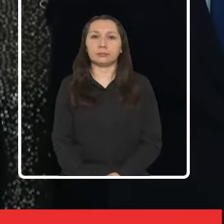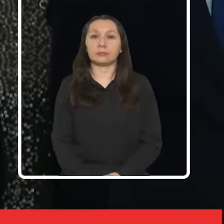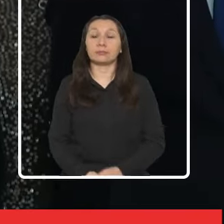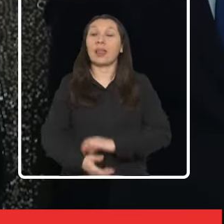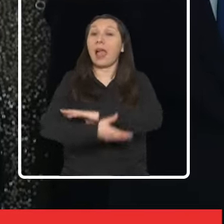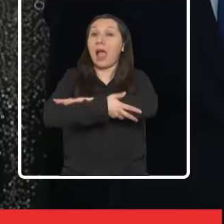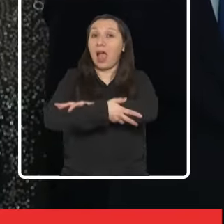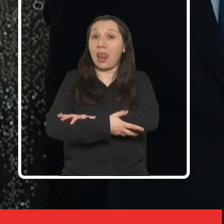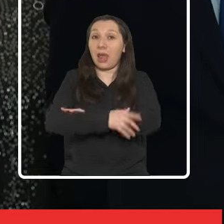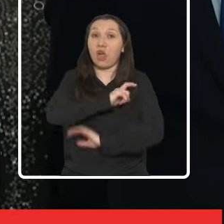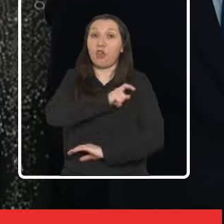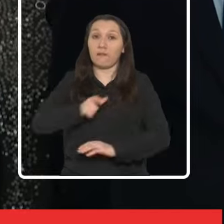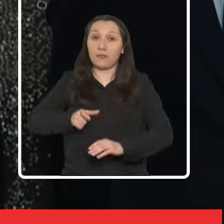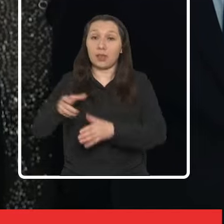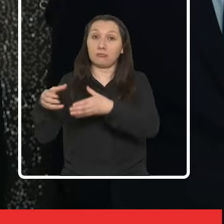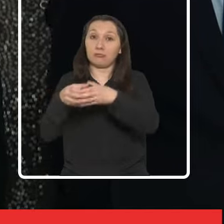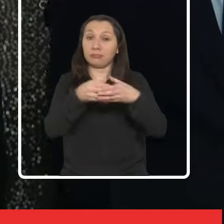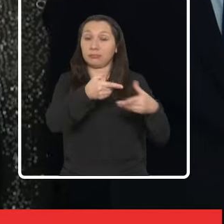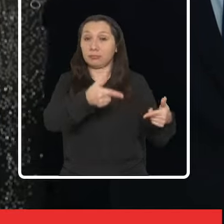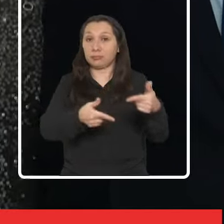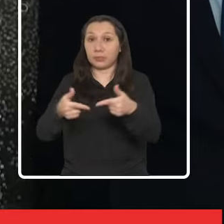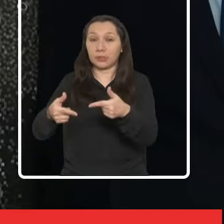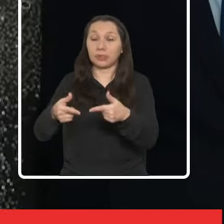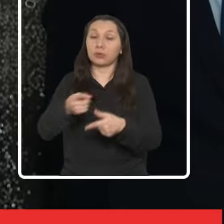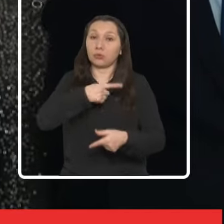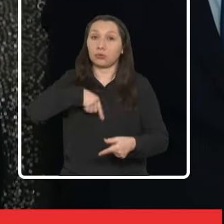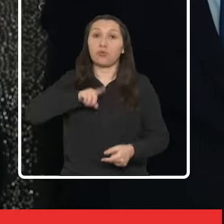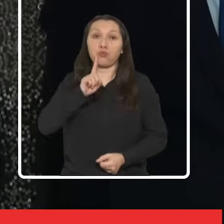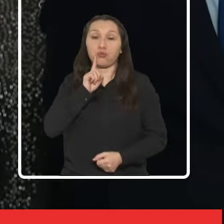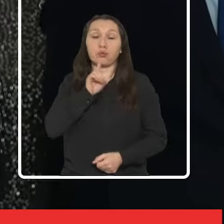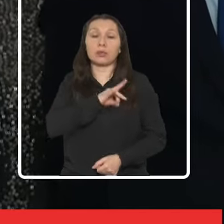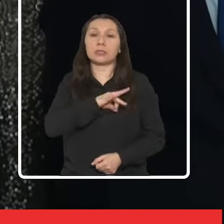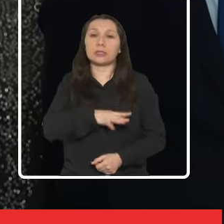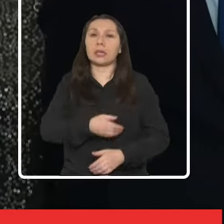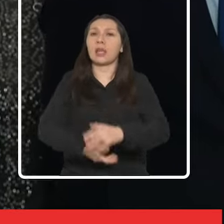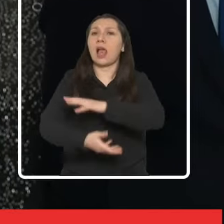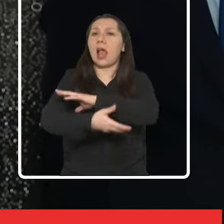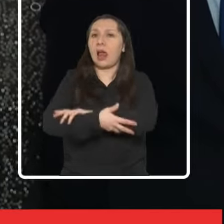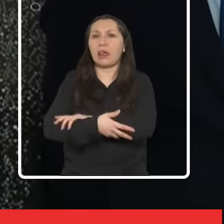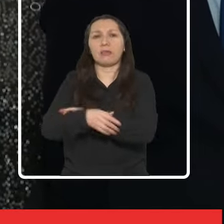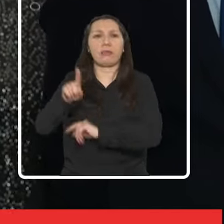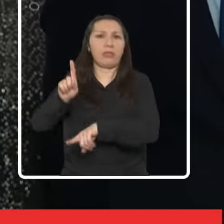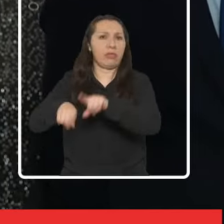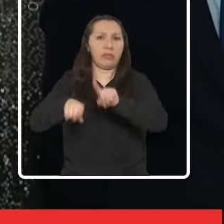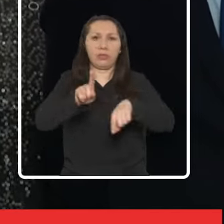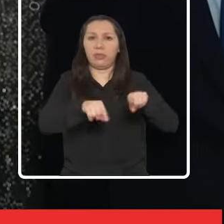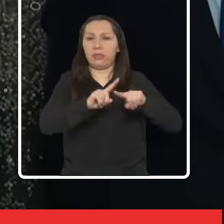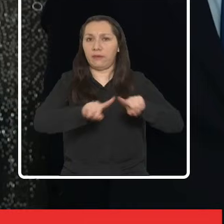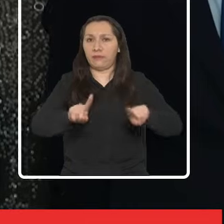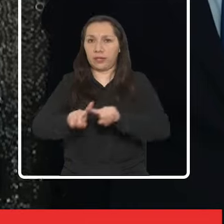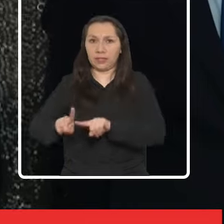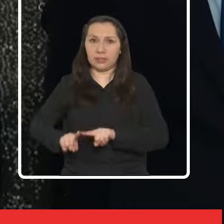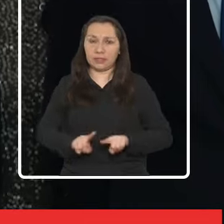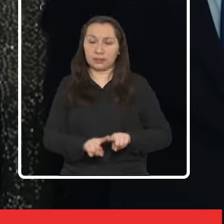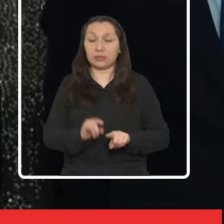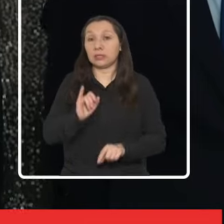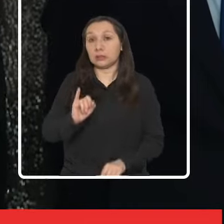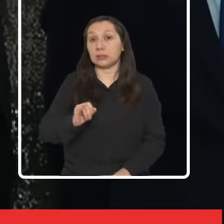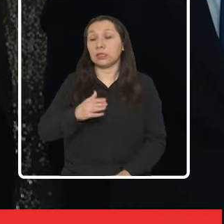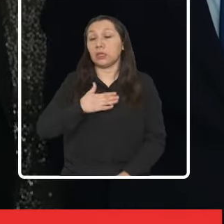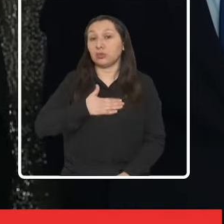La alianza de gobierno que tenemos en Chile es una alianza que es diversa y si